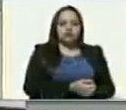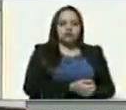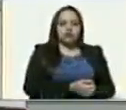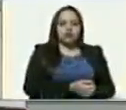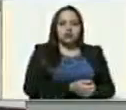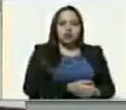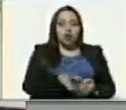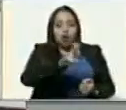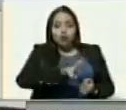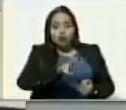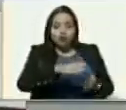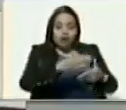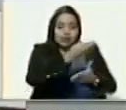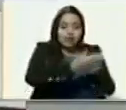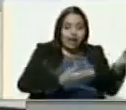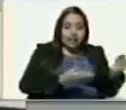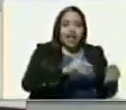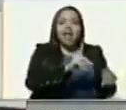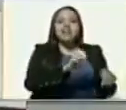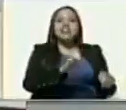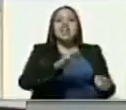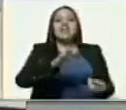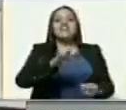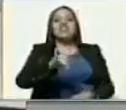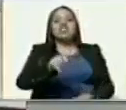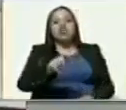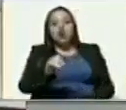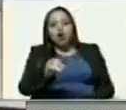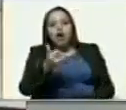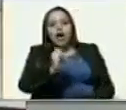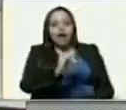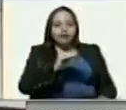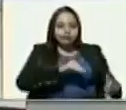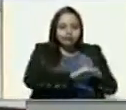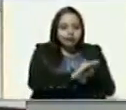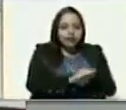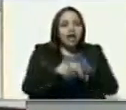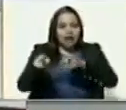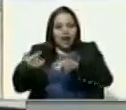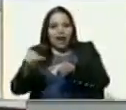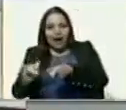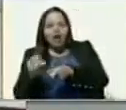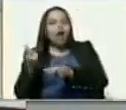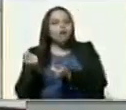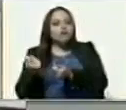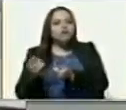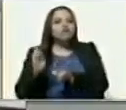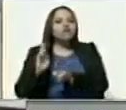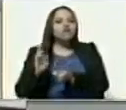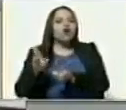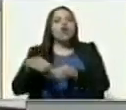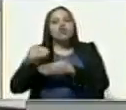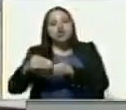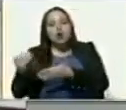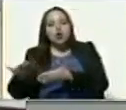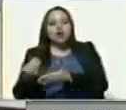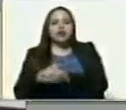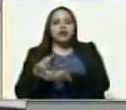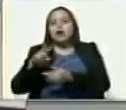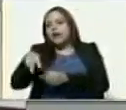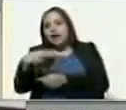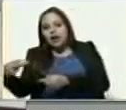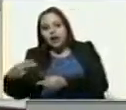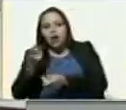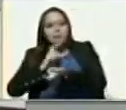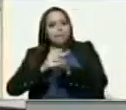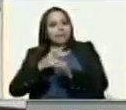uso de las tarjetas de débito, que están amparados bajo una cuenta en divisas que se tiene en la institución bancaria. Ahí hay una operación cambiaria. Tú